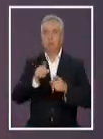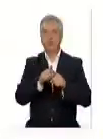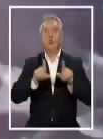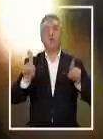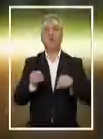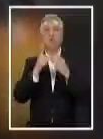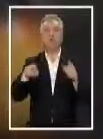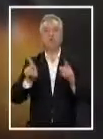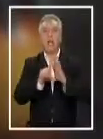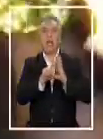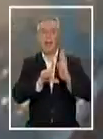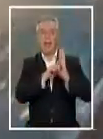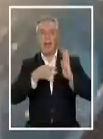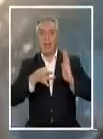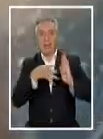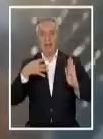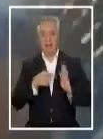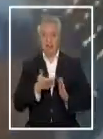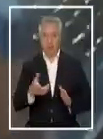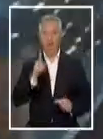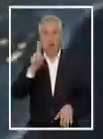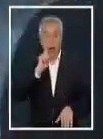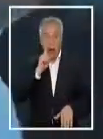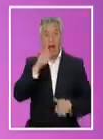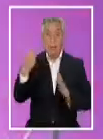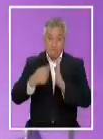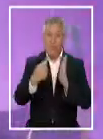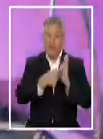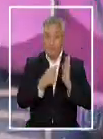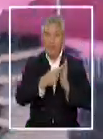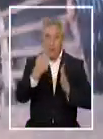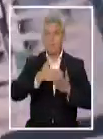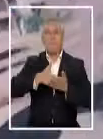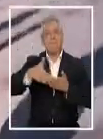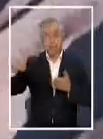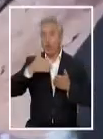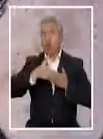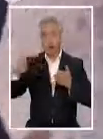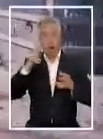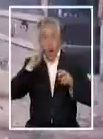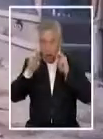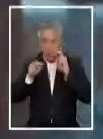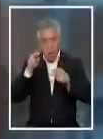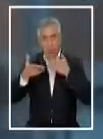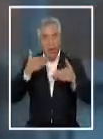delitos. Aún así, son producciones que cuentan con miles e incluso millones de visitas.